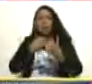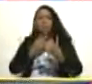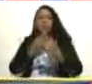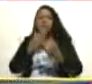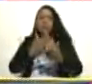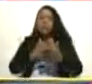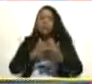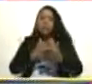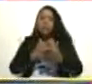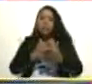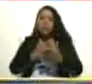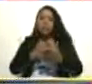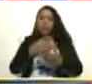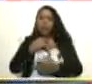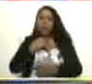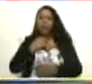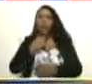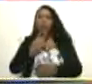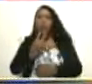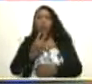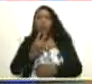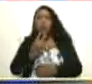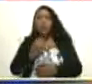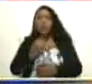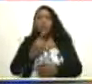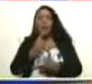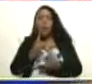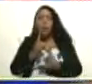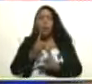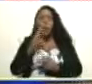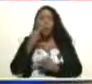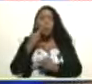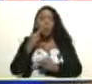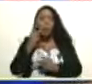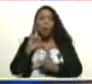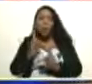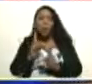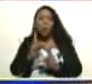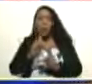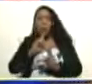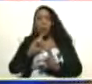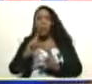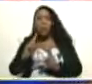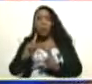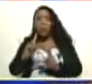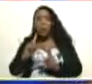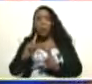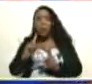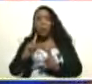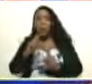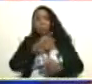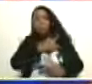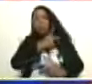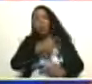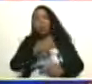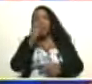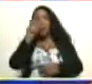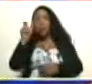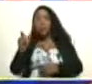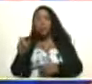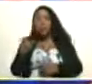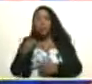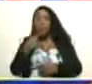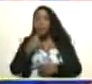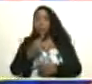siempre las voces agoreras, los heraldos negros, como alguna vez los definió el poeta César Vallejo,